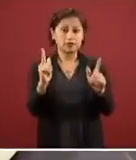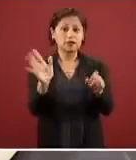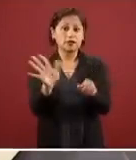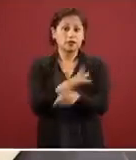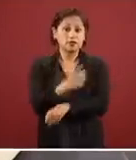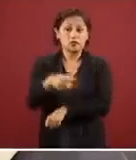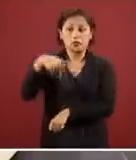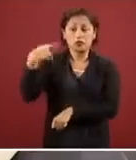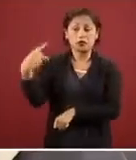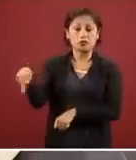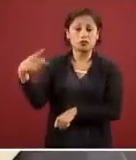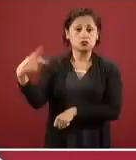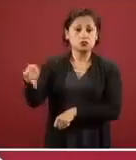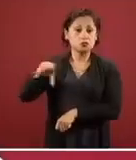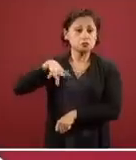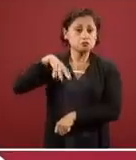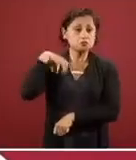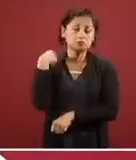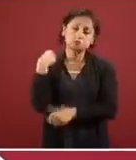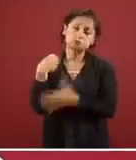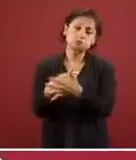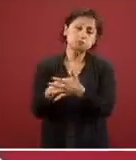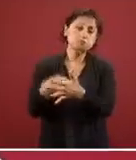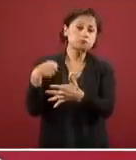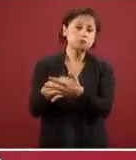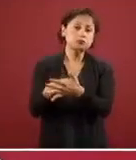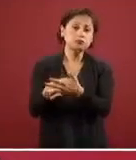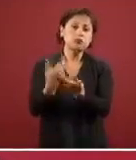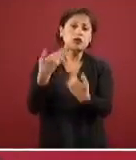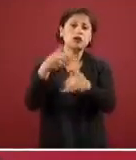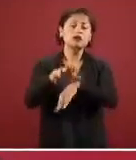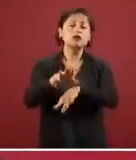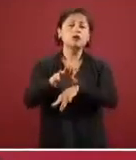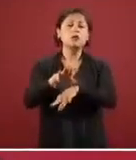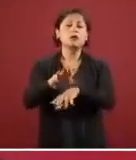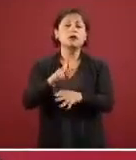de los derechos humanos del mundo.